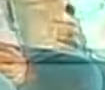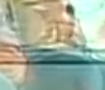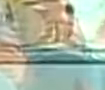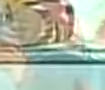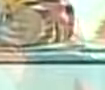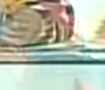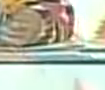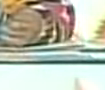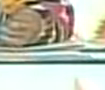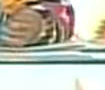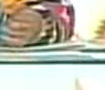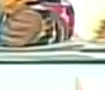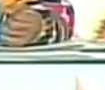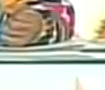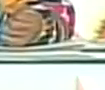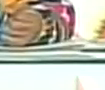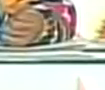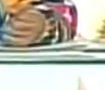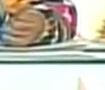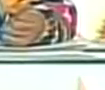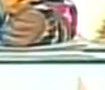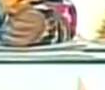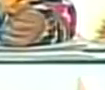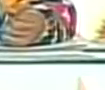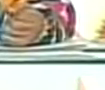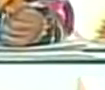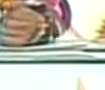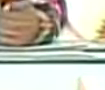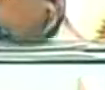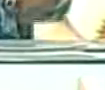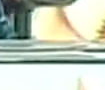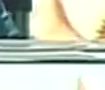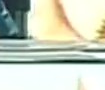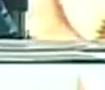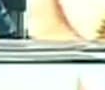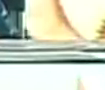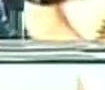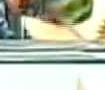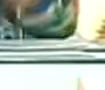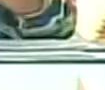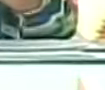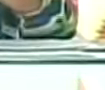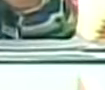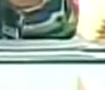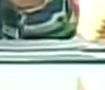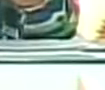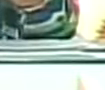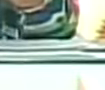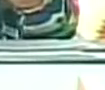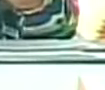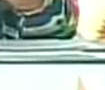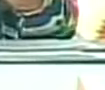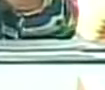Una repolitización profunda, una reconexión